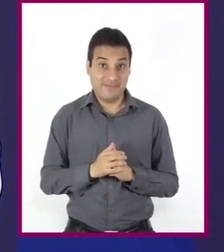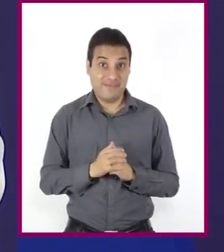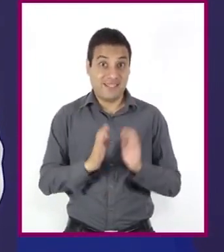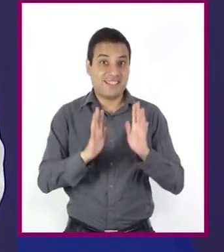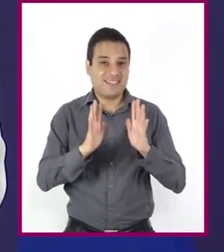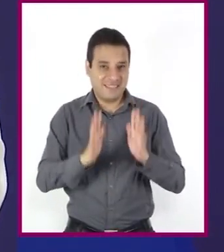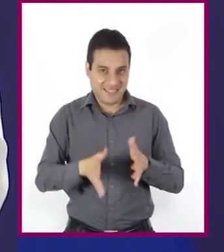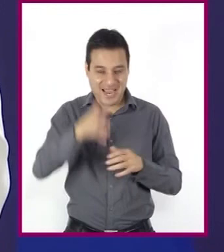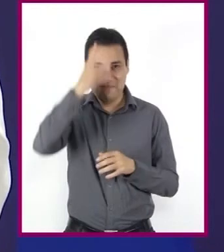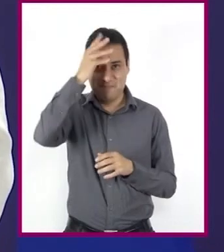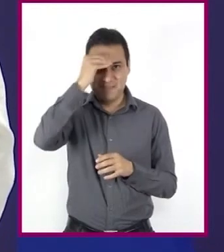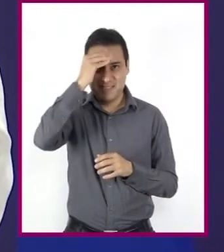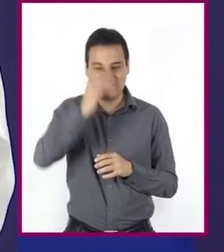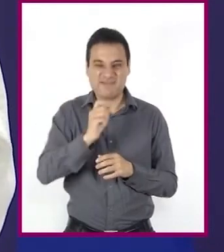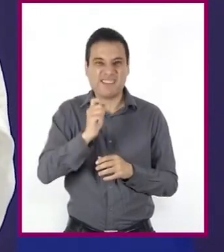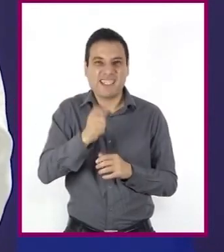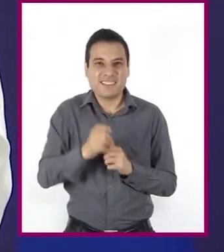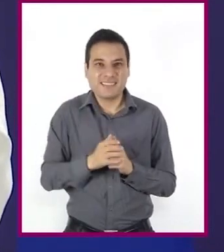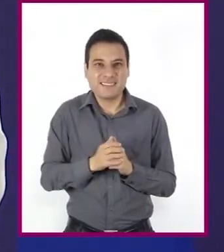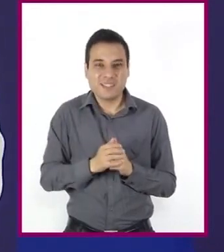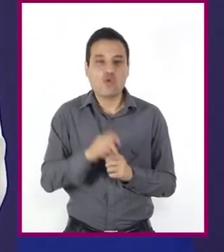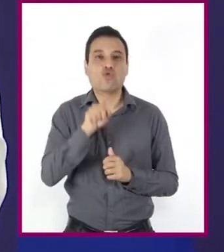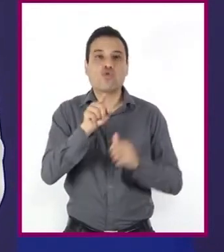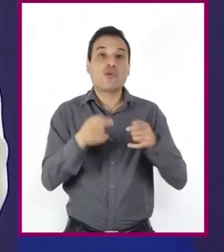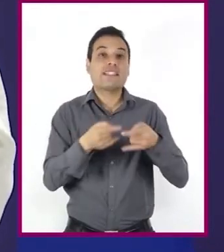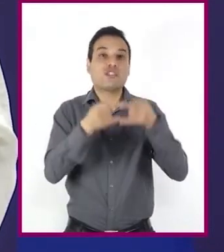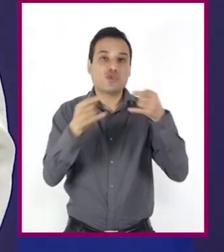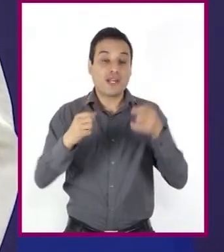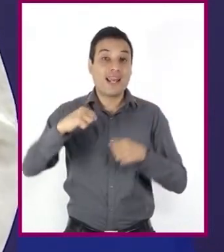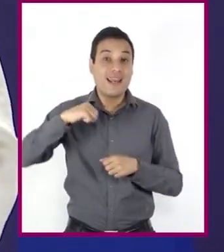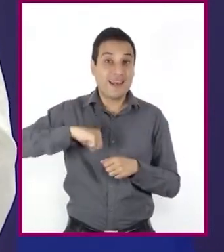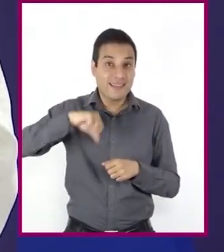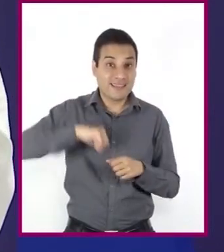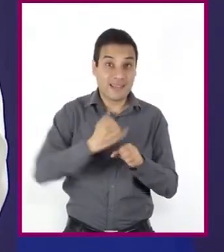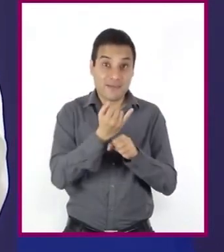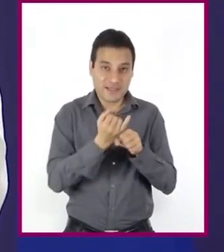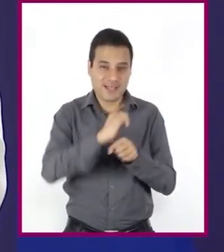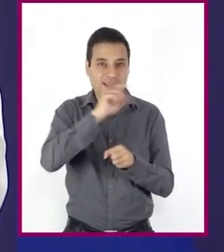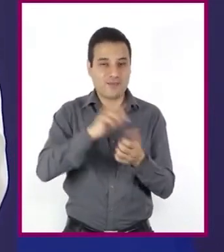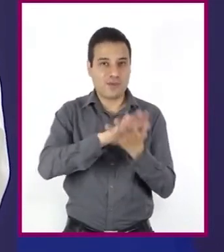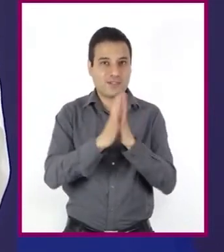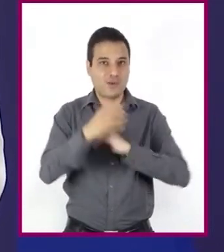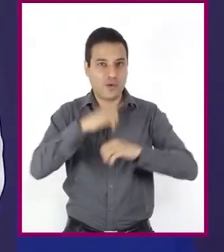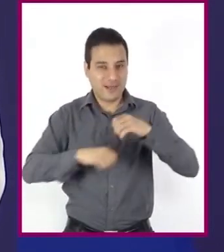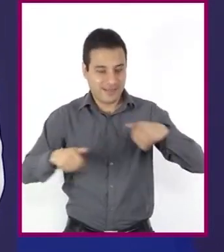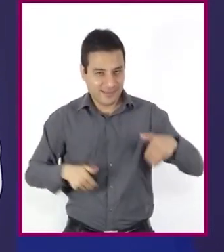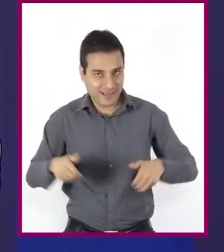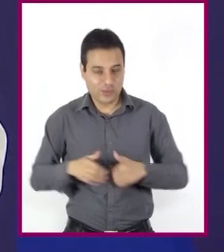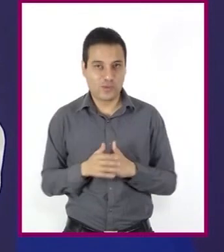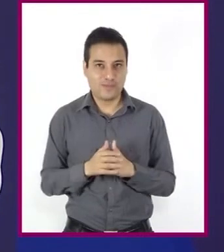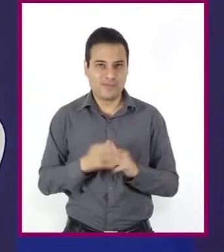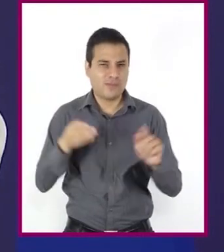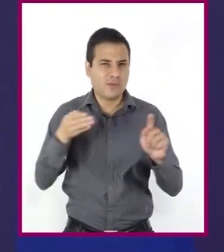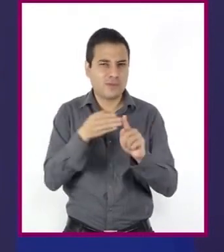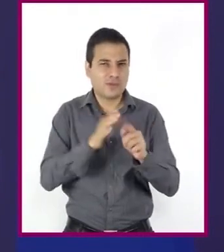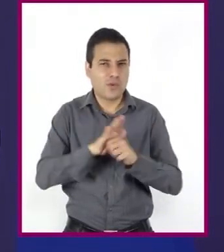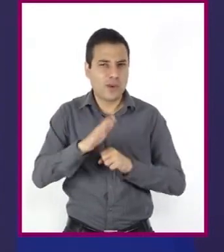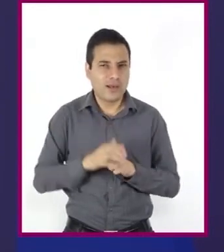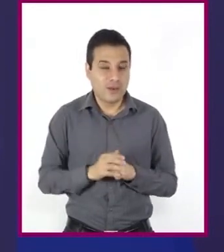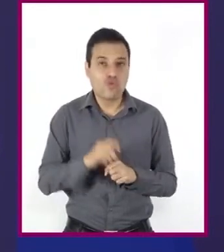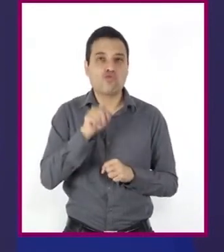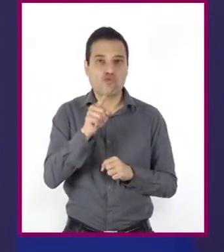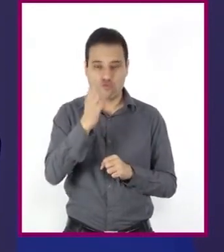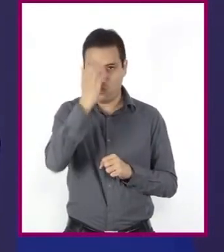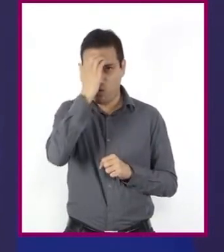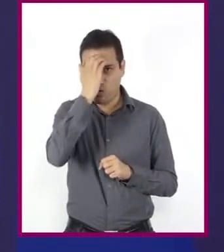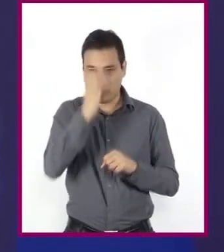el aprendizaje esperado, recopila leyendas populares para representarlas en escena, con el propósito de identificar el